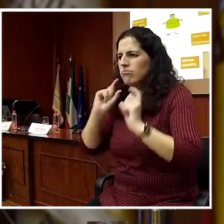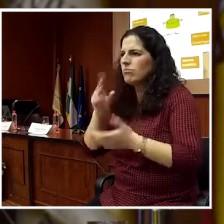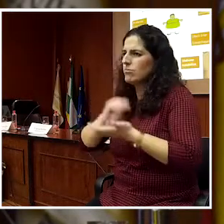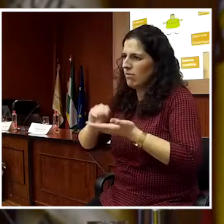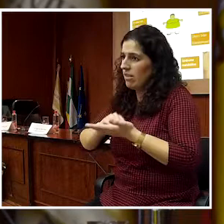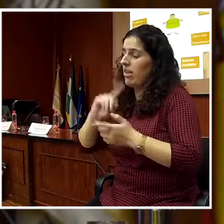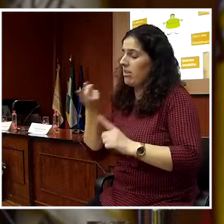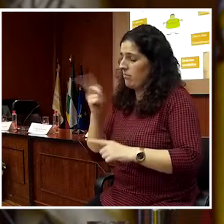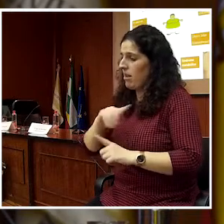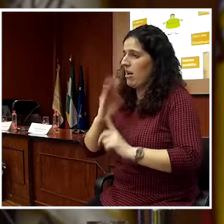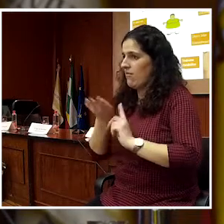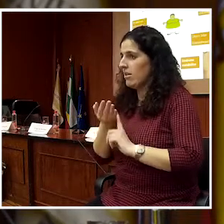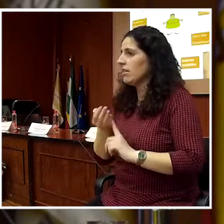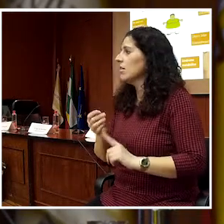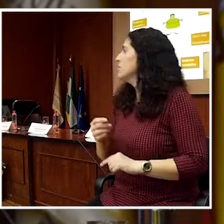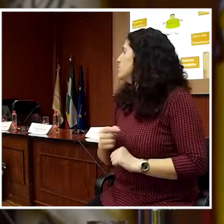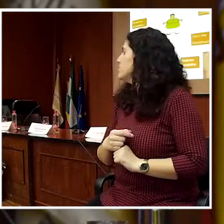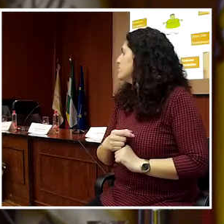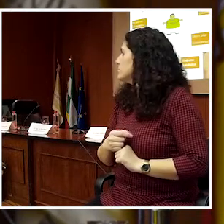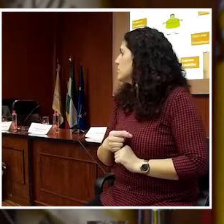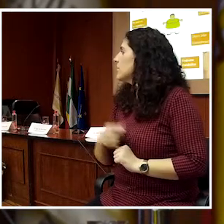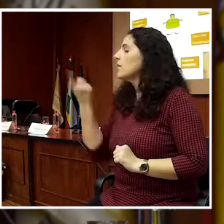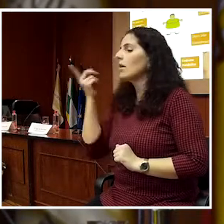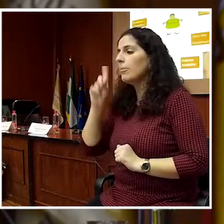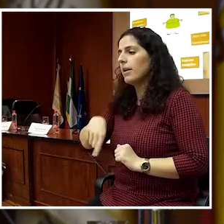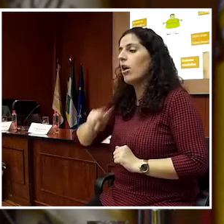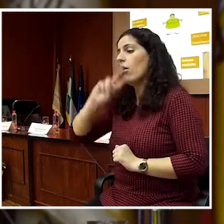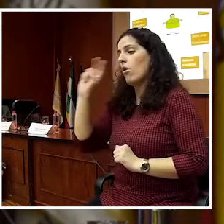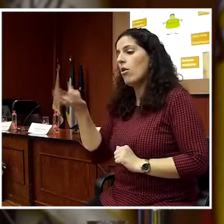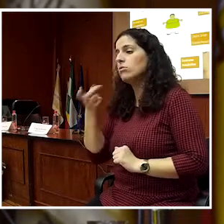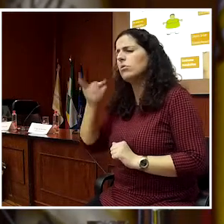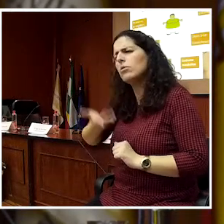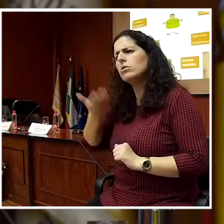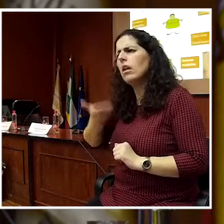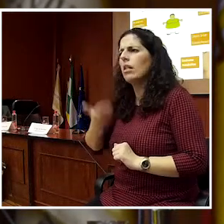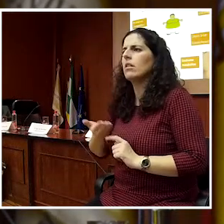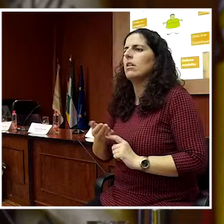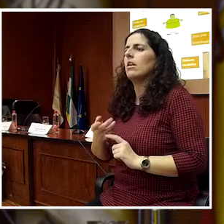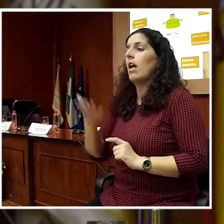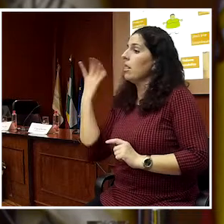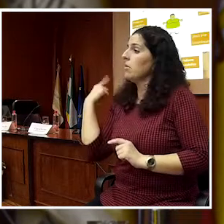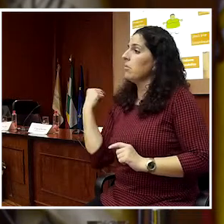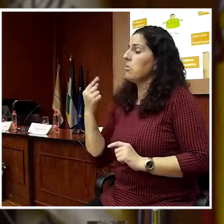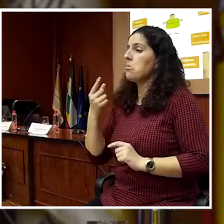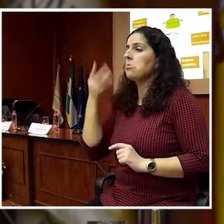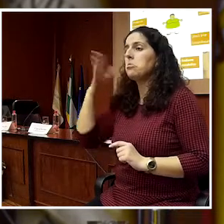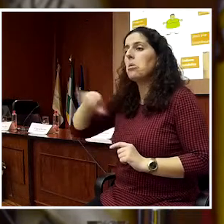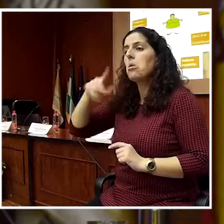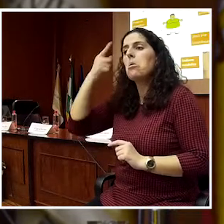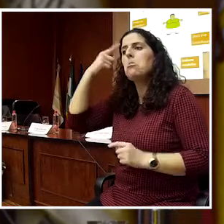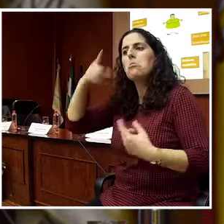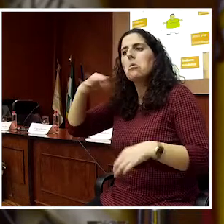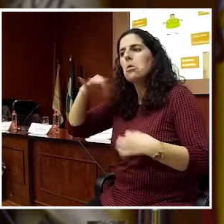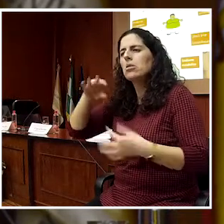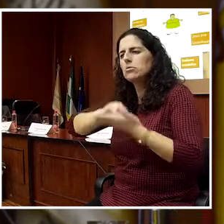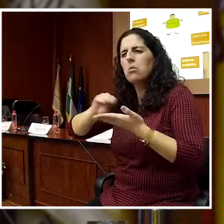etcétera. Todo eso va dificultando el tratamiento de la obesidad. Y otra cosa muy importante, que hasta hace unos años, incluso por